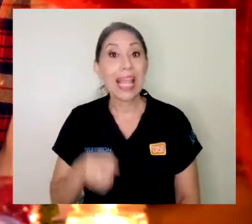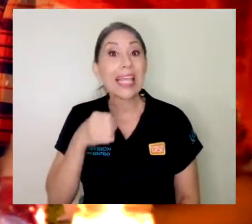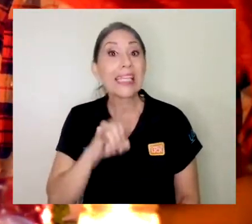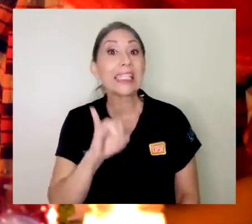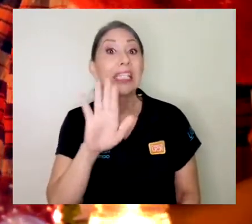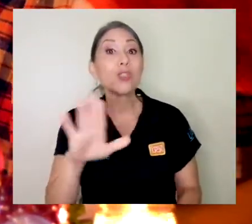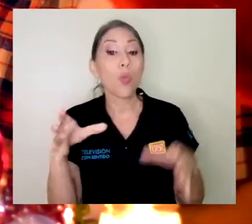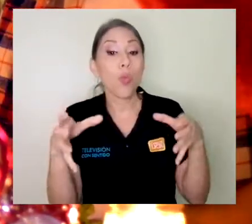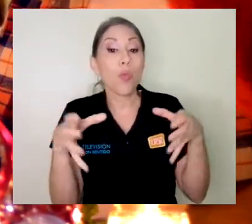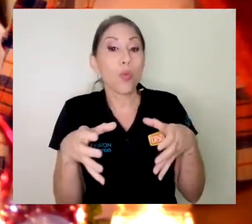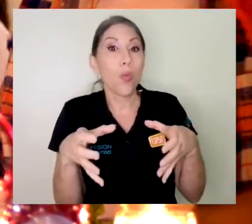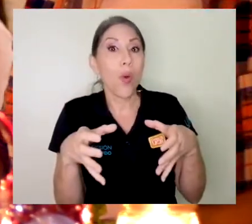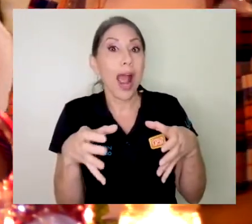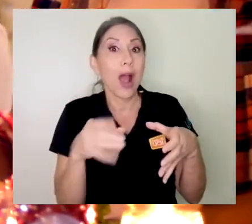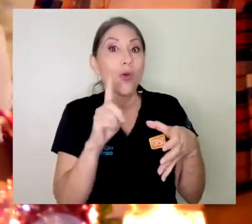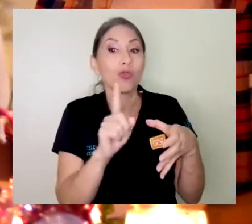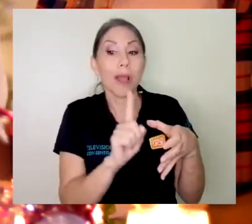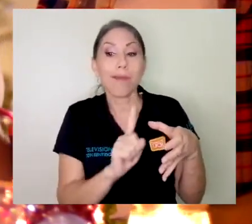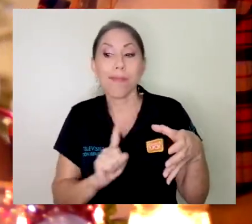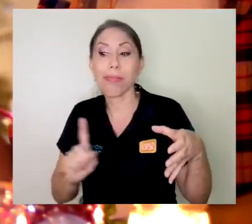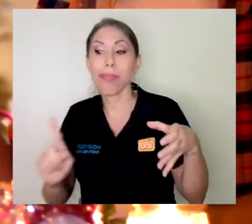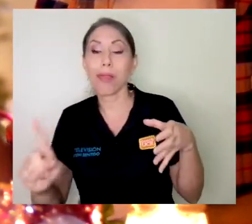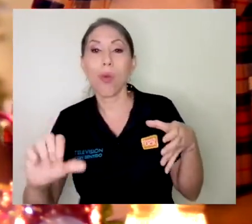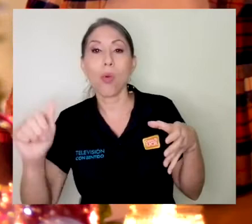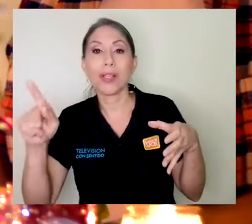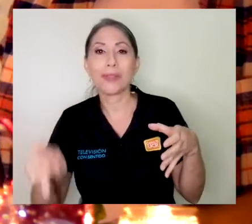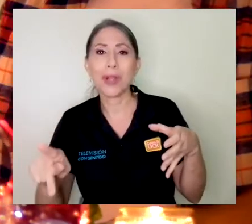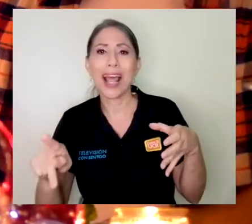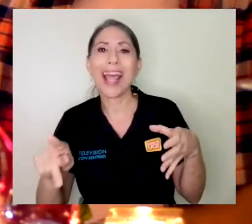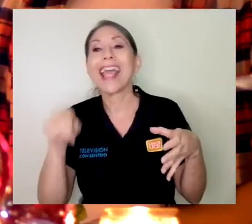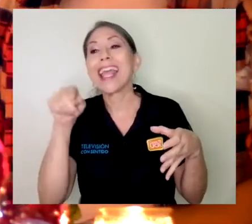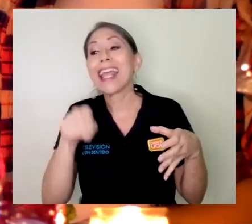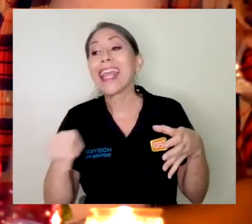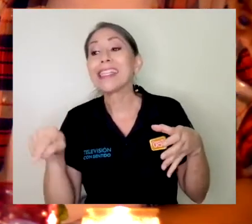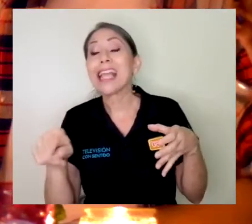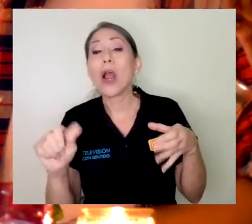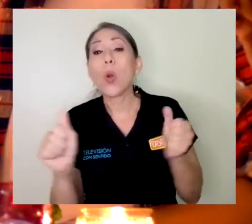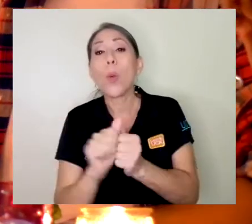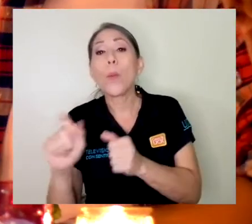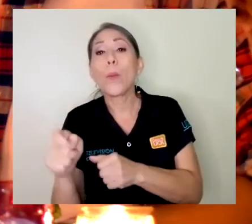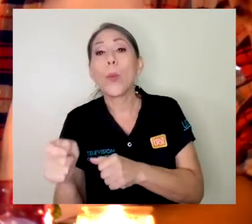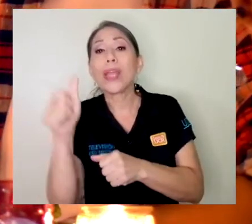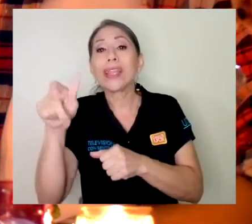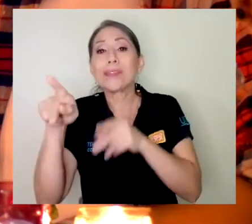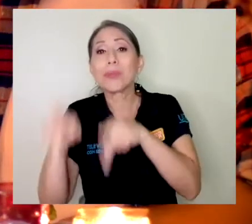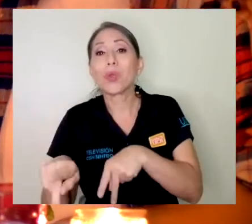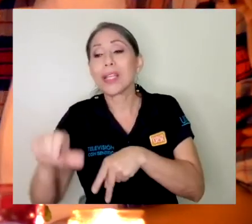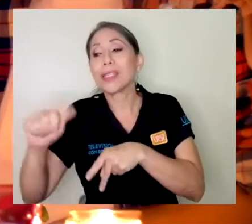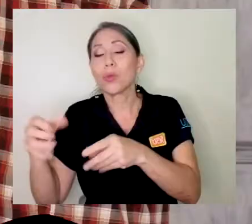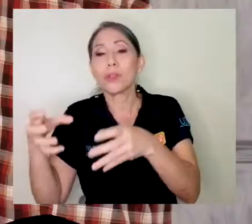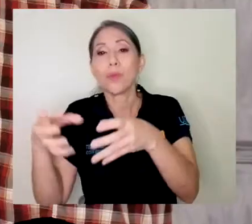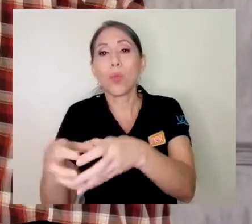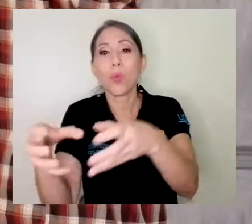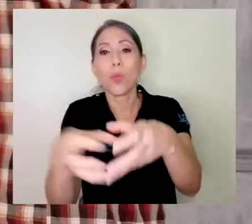Si va a romper su burbuja social, que sea con la menor cantidad de personas de otras burbujas.